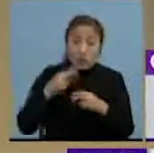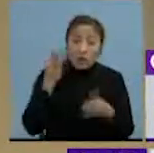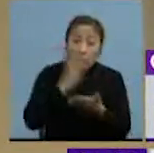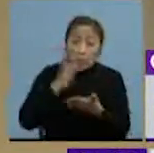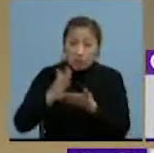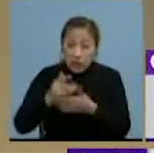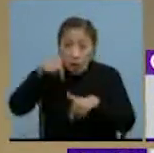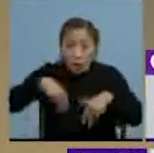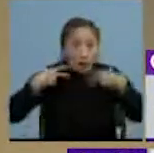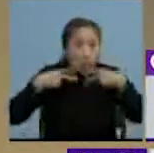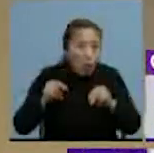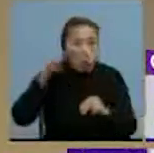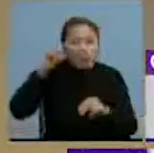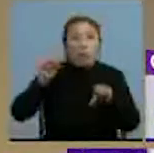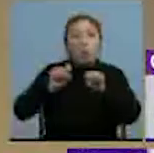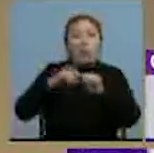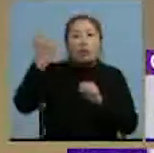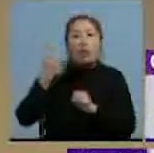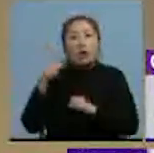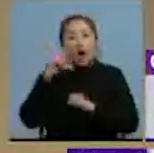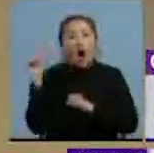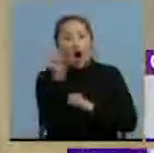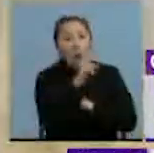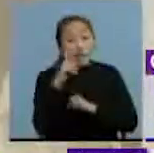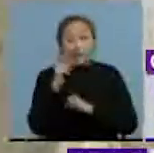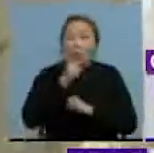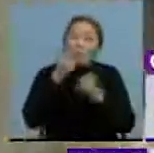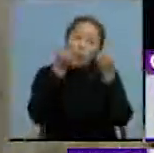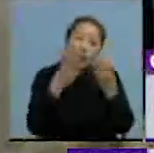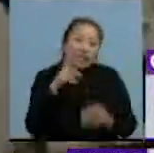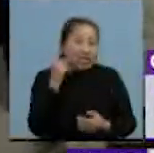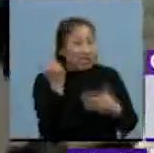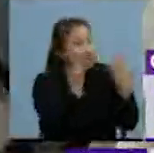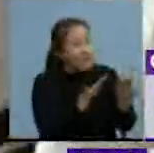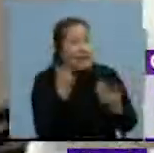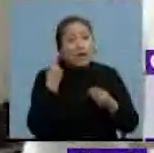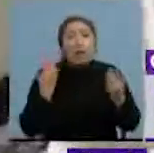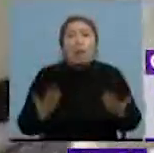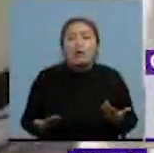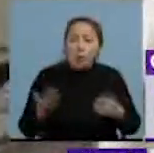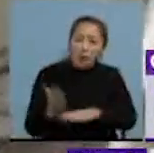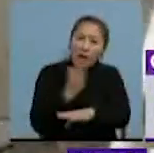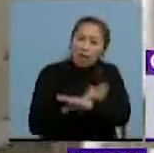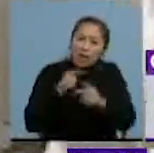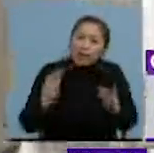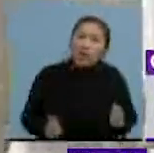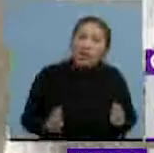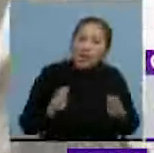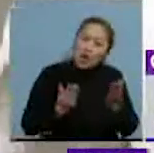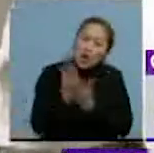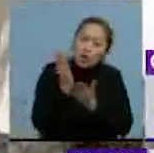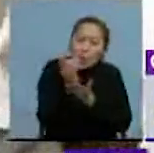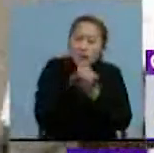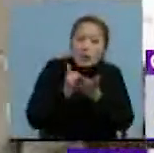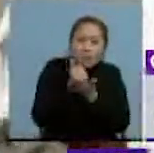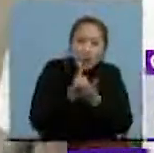paro. Principalmente estamos con Juan Carlos Vargas. Juan Carlos, muy buenos días. Antes que nada, siguen esperando, ¿no?